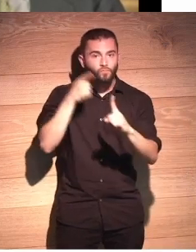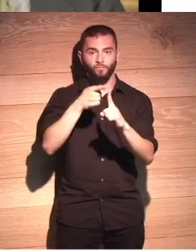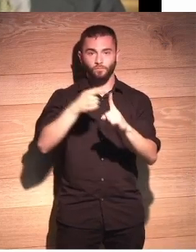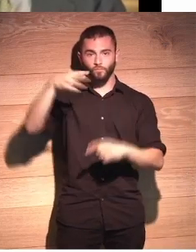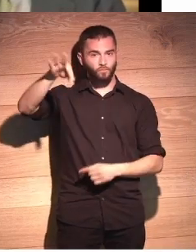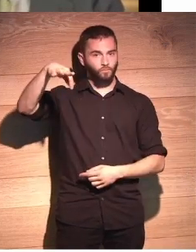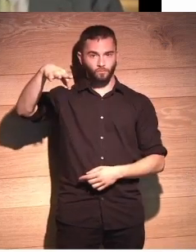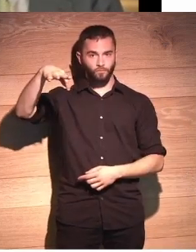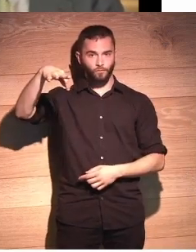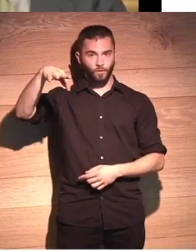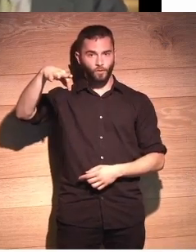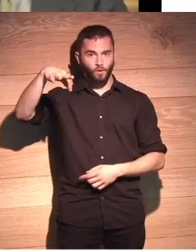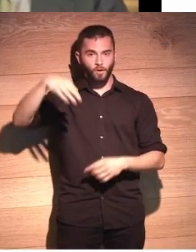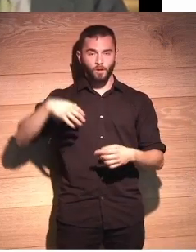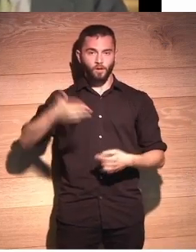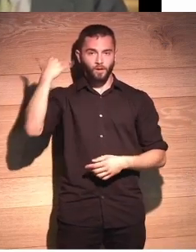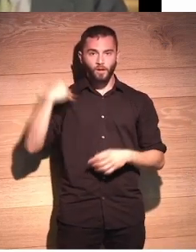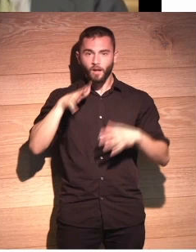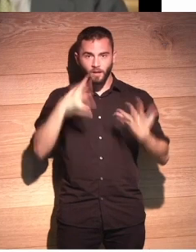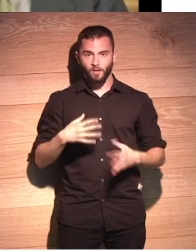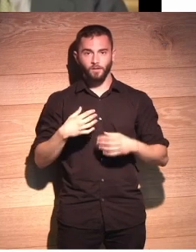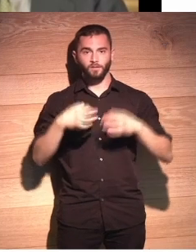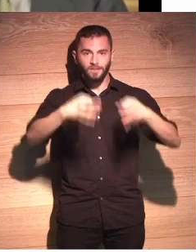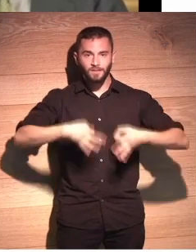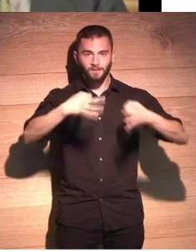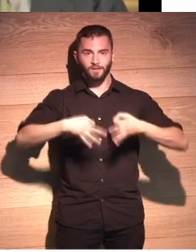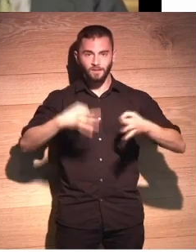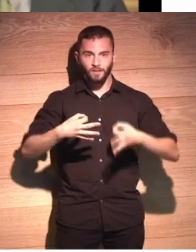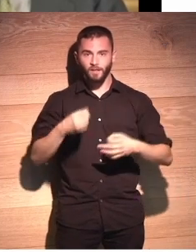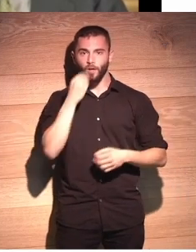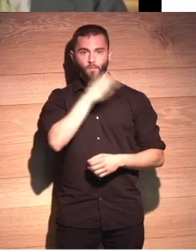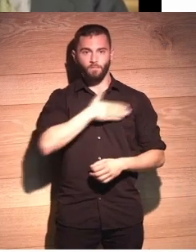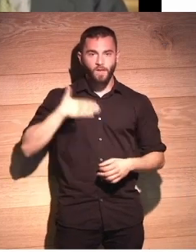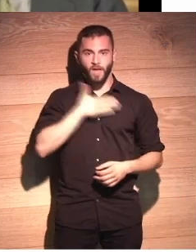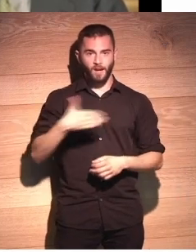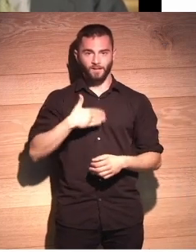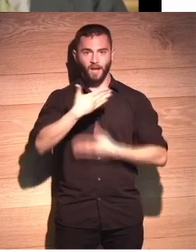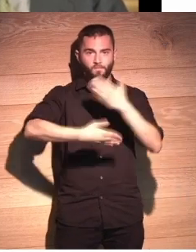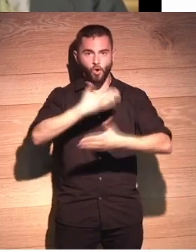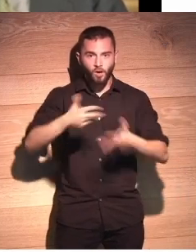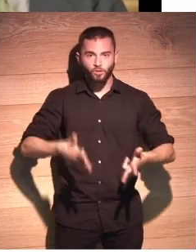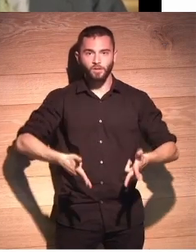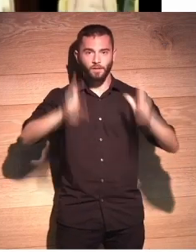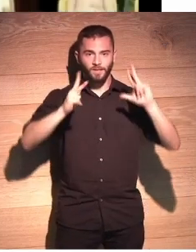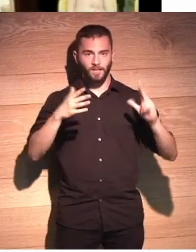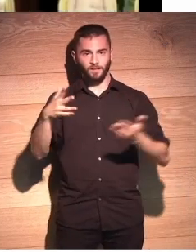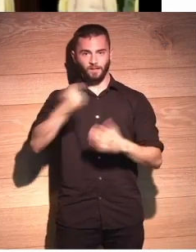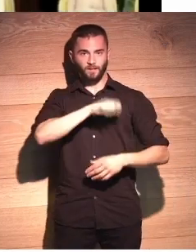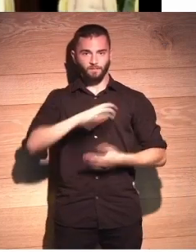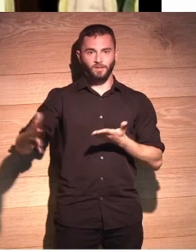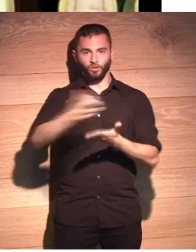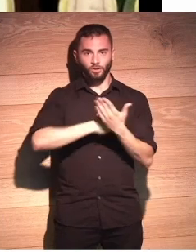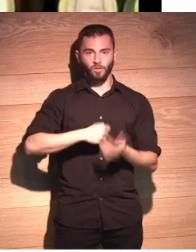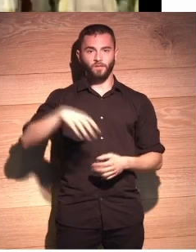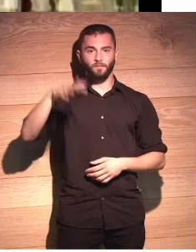siendo siempre contribuir a lograr el bienestar y el progreso en libertad de todos. Desde el plató de Más Claro Agua hemos